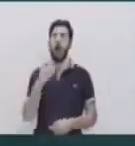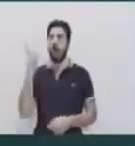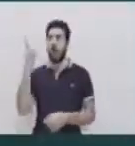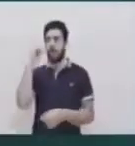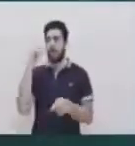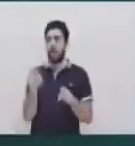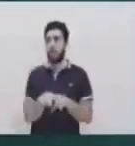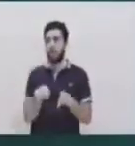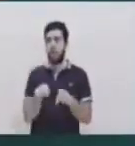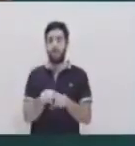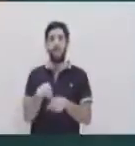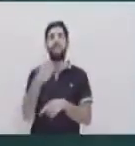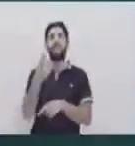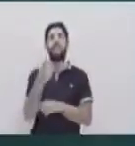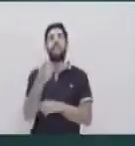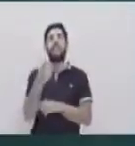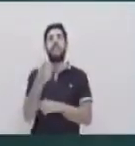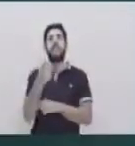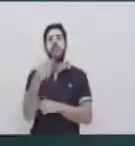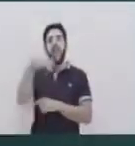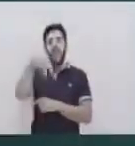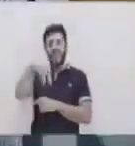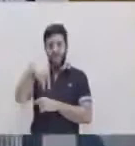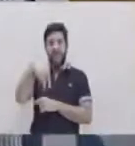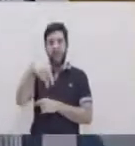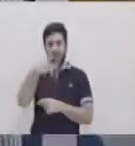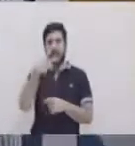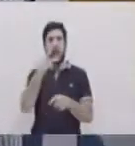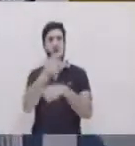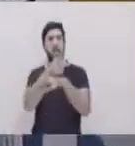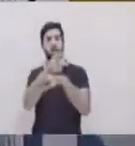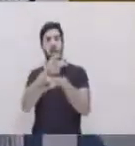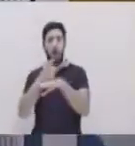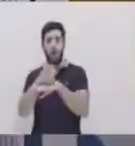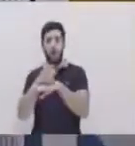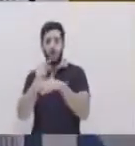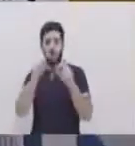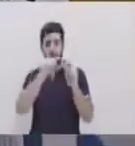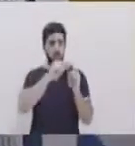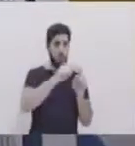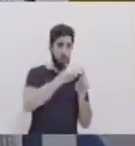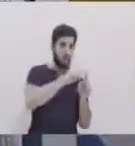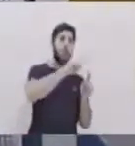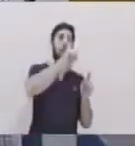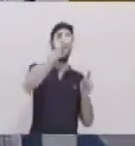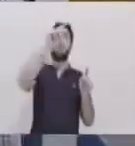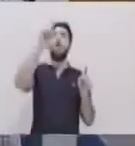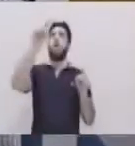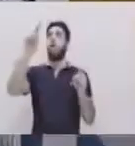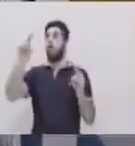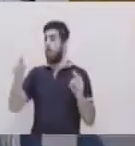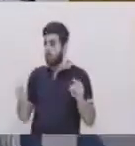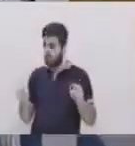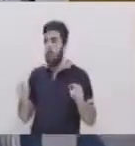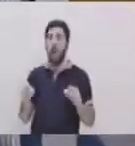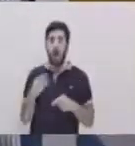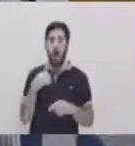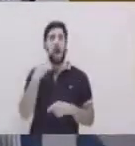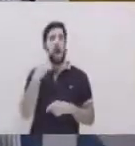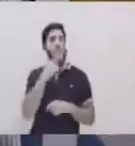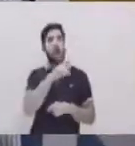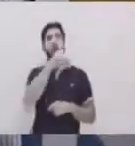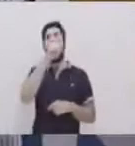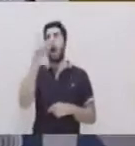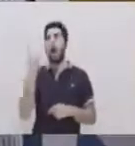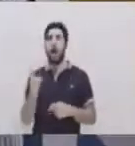de N, donde al momento de disparar un cañón, él observaba que esta subía y luego bajaba. Entonces él